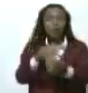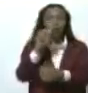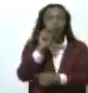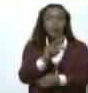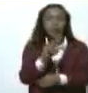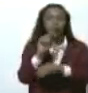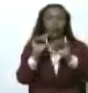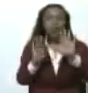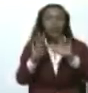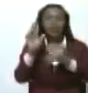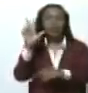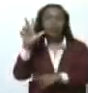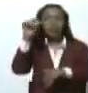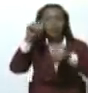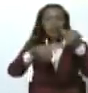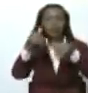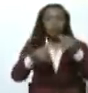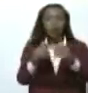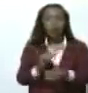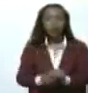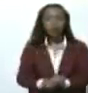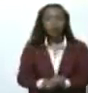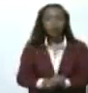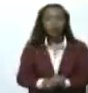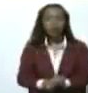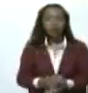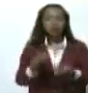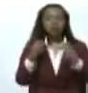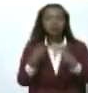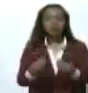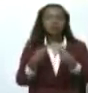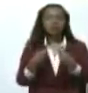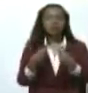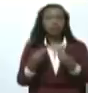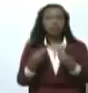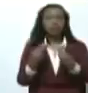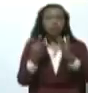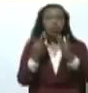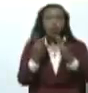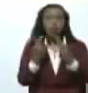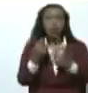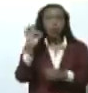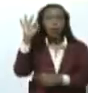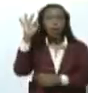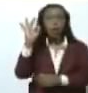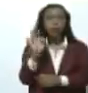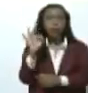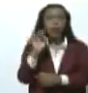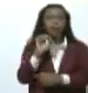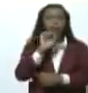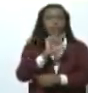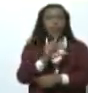75.293 votos, para una cifra porcentual de